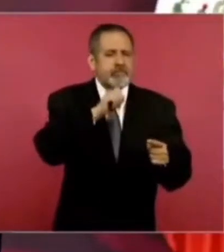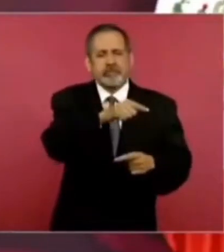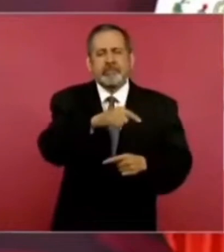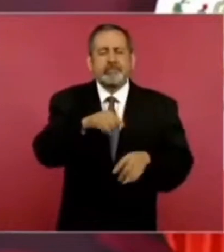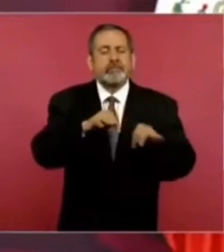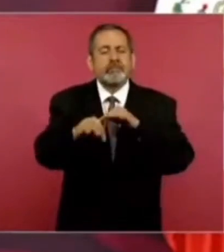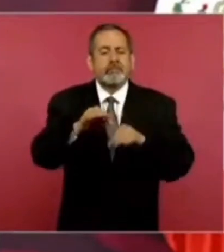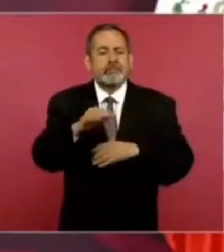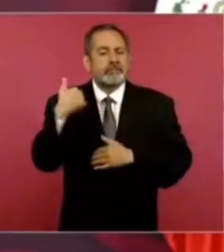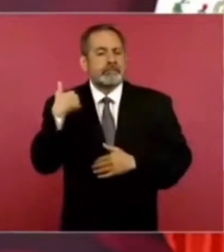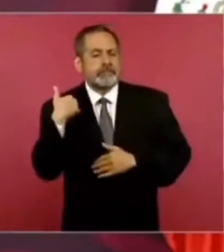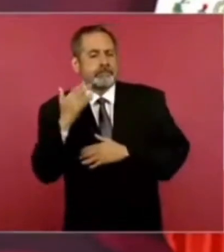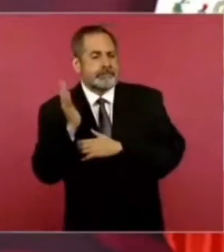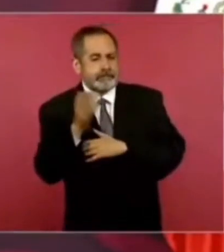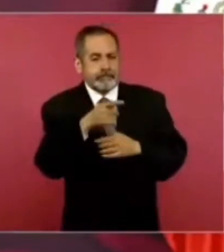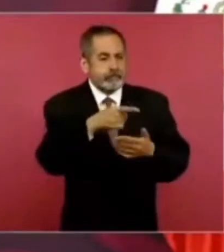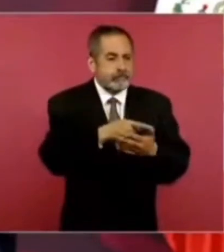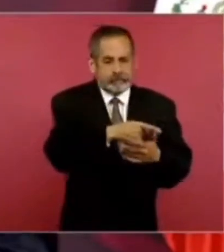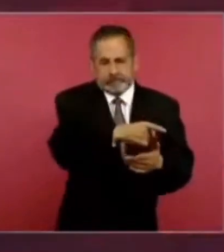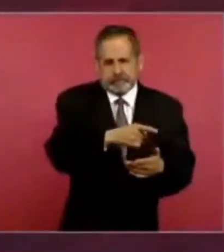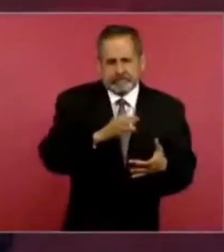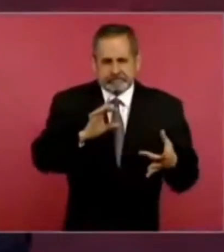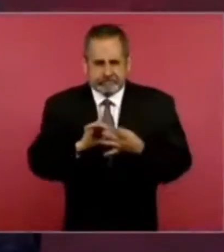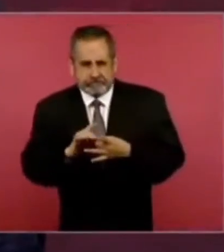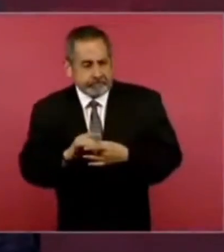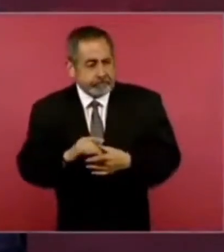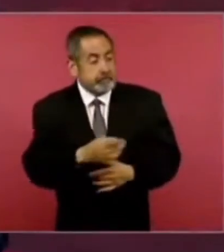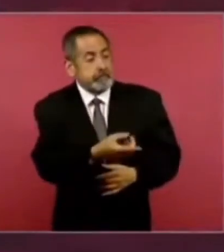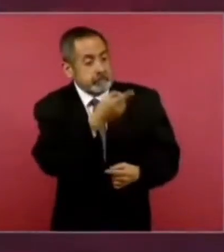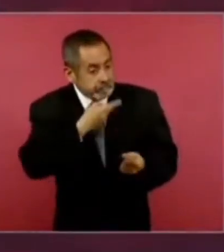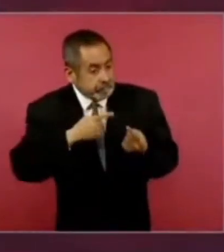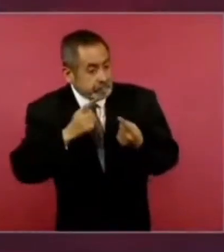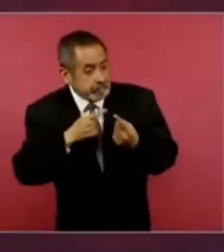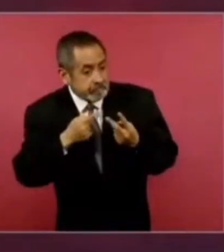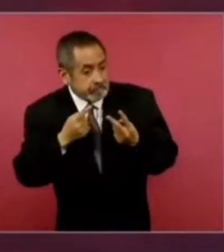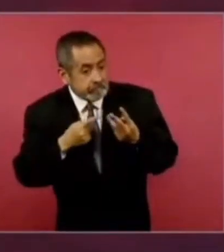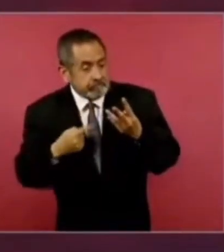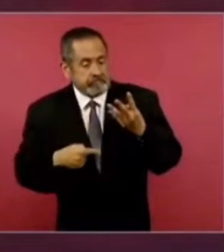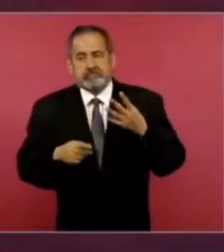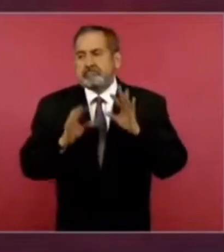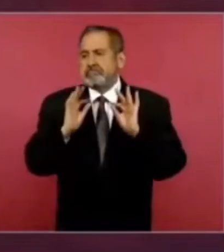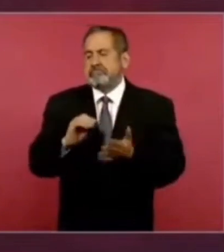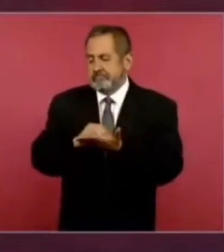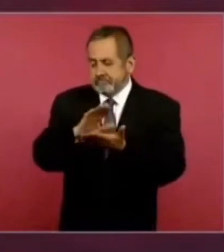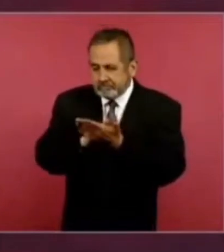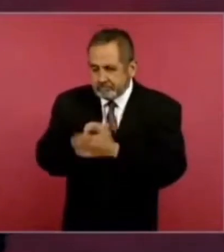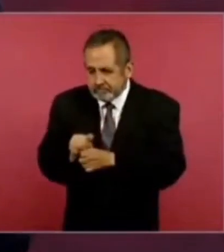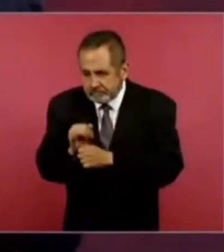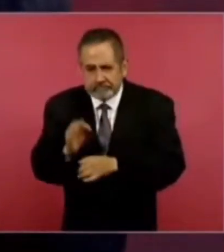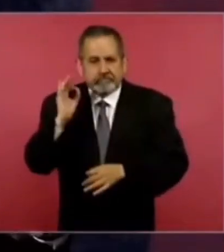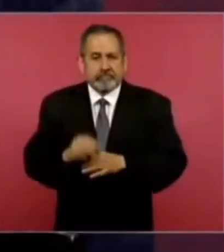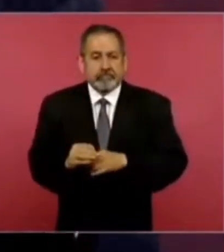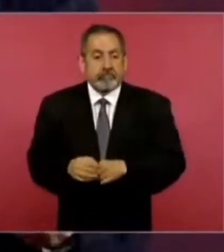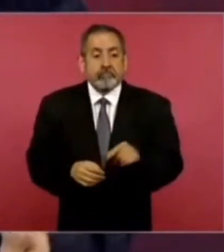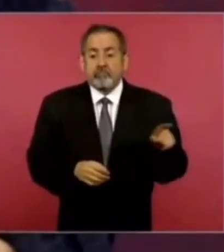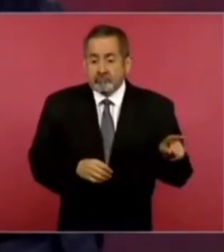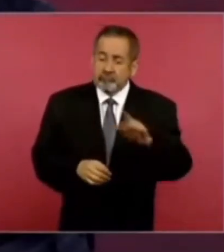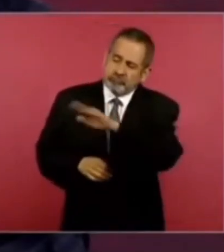sin que dejaran nada en garantía, sin que esas empresas